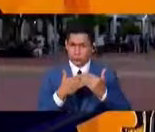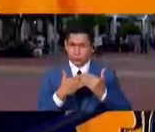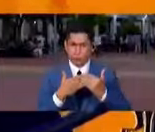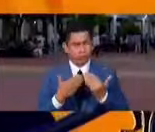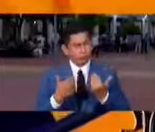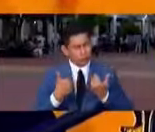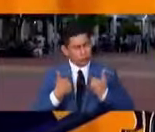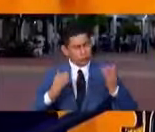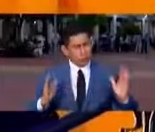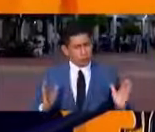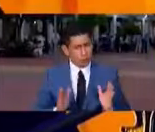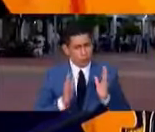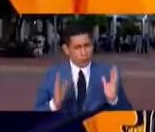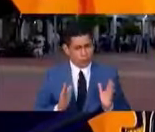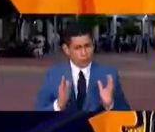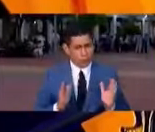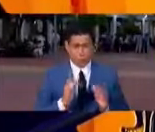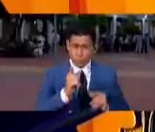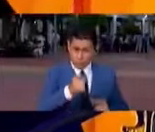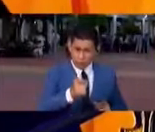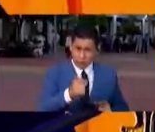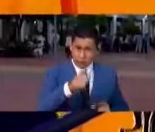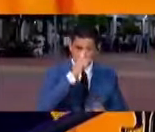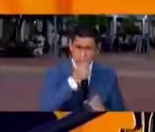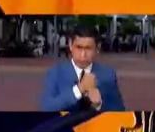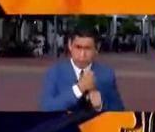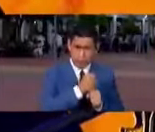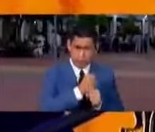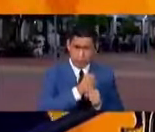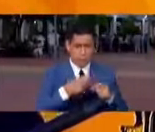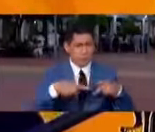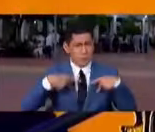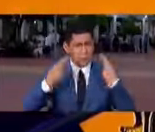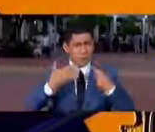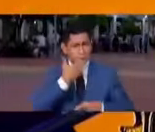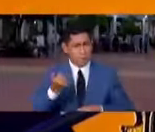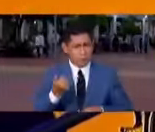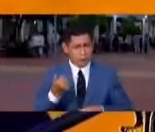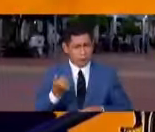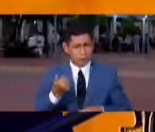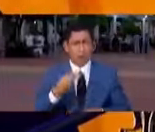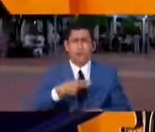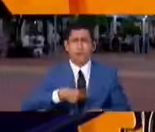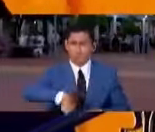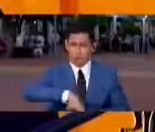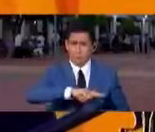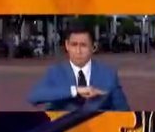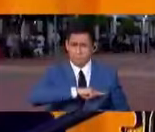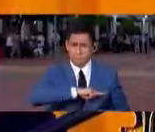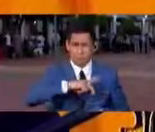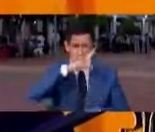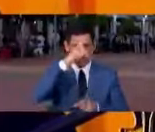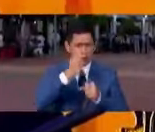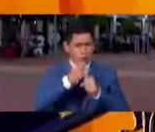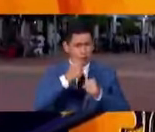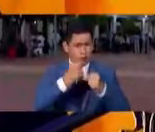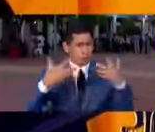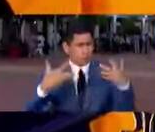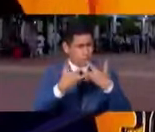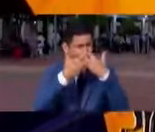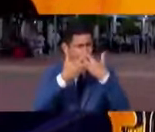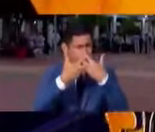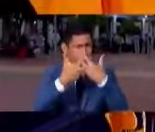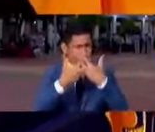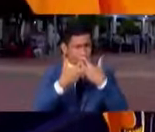que me motiva es la misma por las que ustedes luchan, vivir con dignidad. Queremos lo mismo, por eso trabajamos juntos. Por